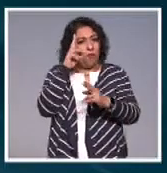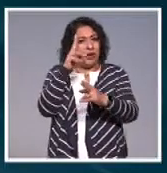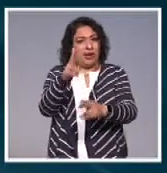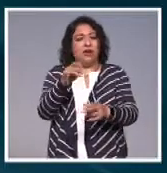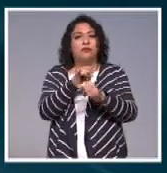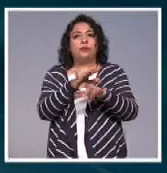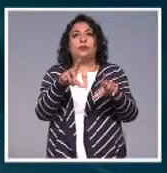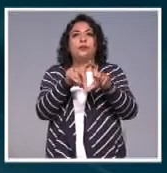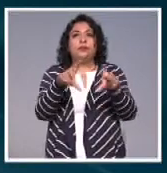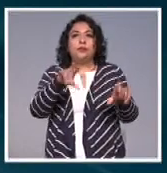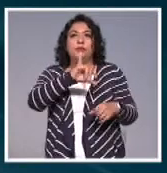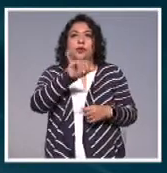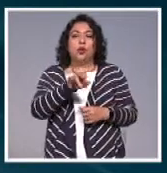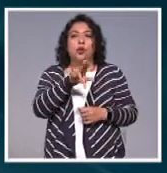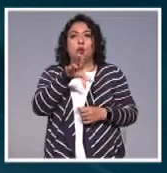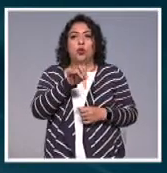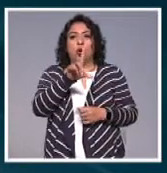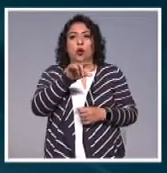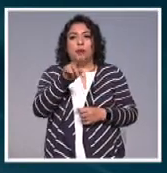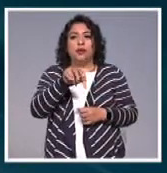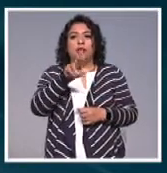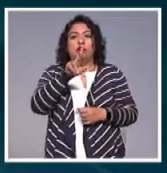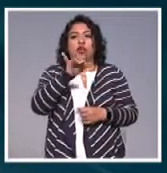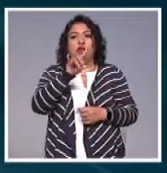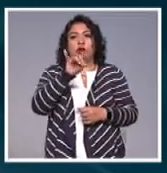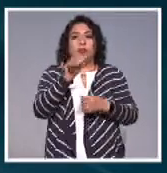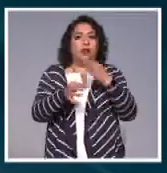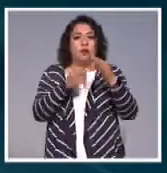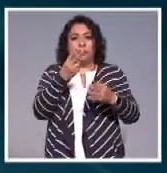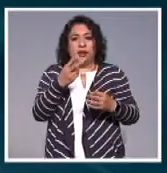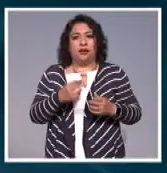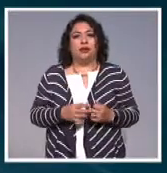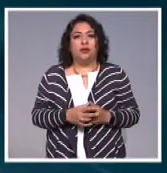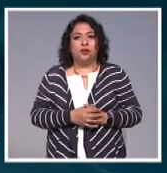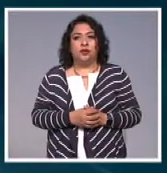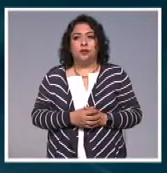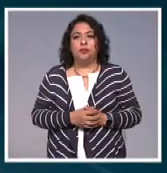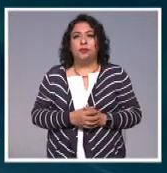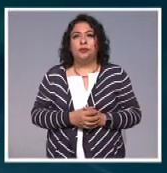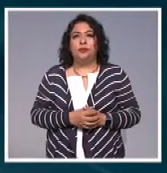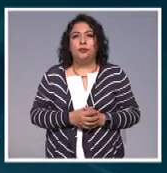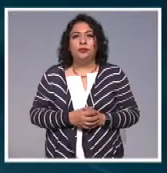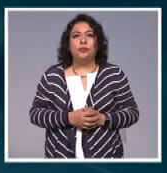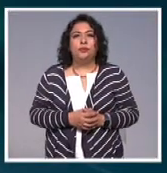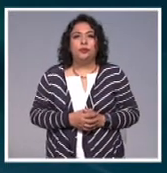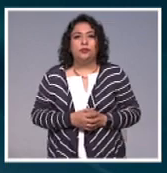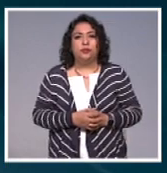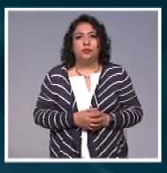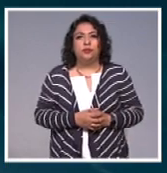Con información y texto de Julio López, Rodrigo Peredo, Noticias 22.